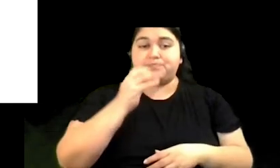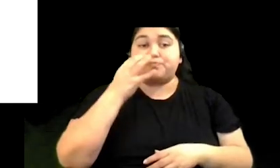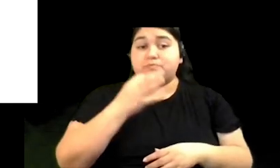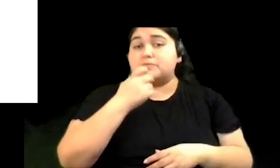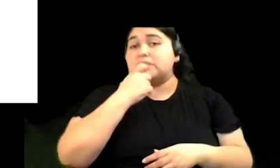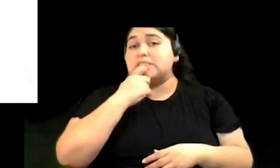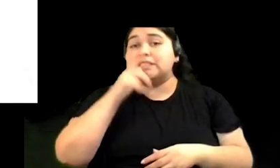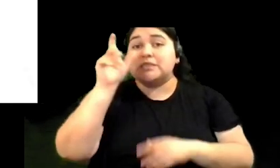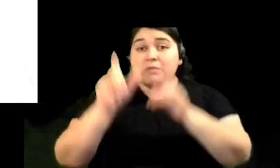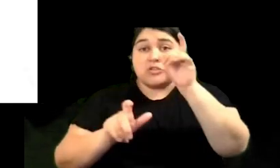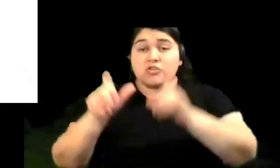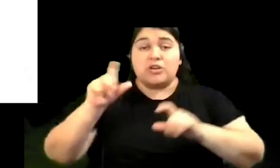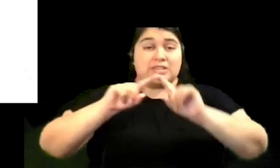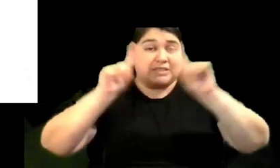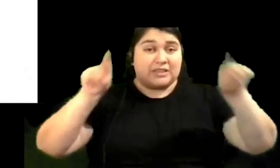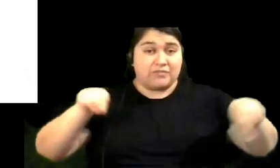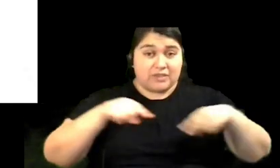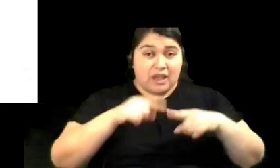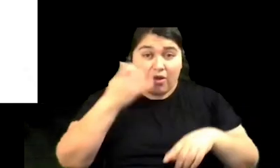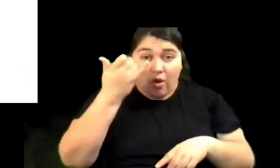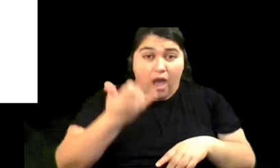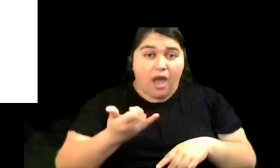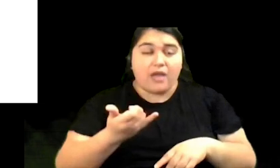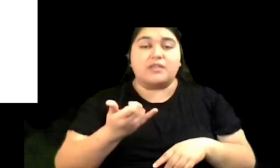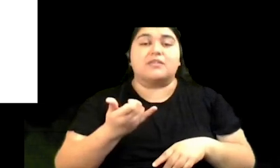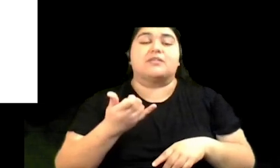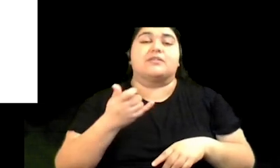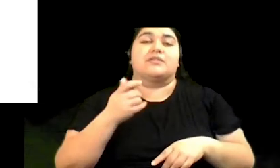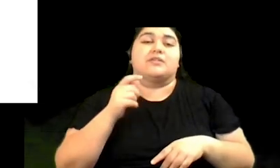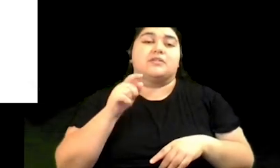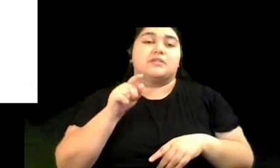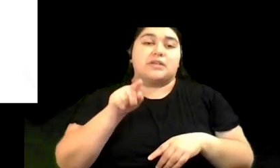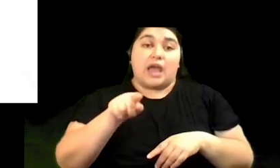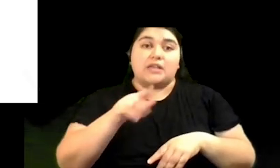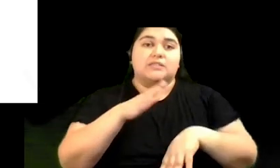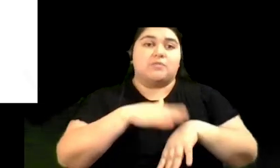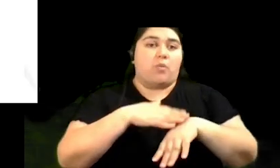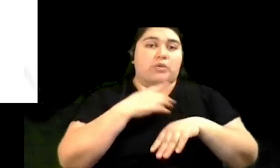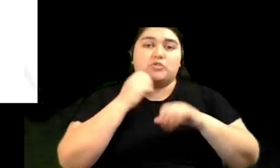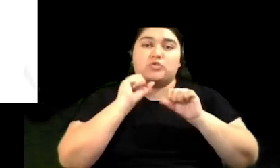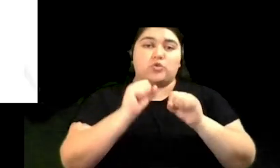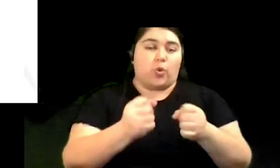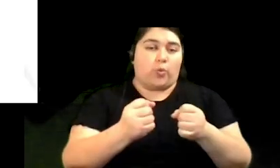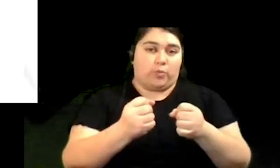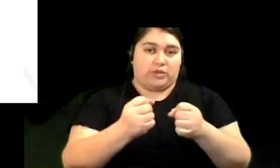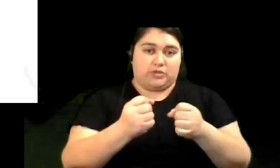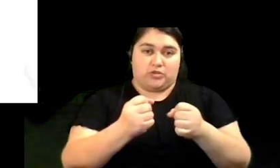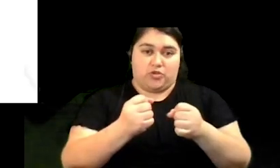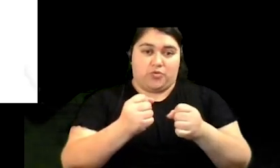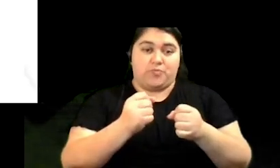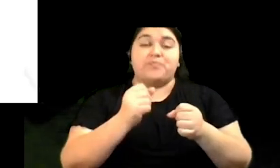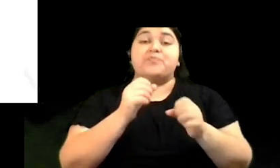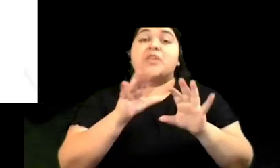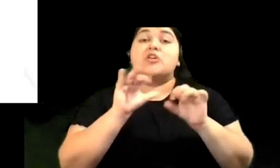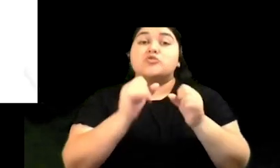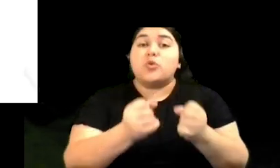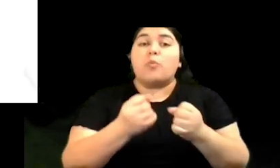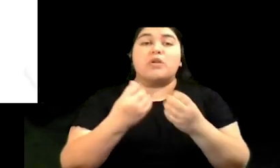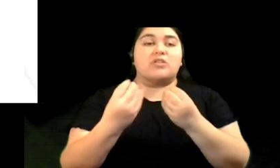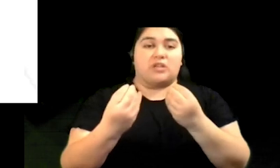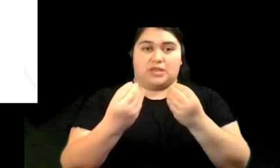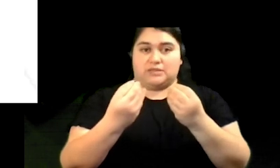este certificado de no retención, se suspendió, ¿sí?, la vigencia, es decir, mantiene